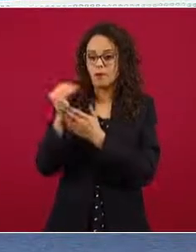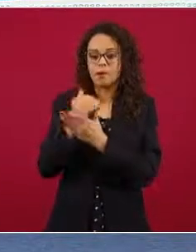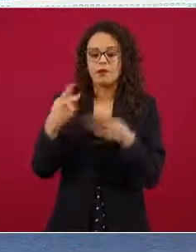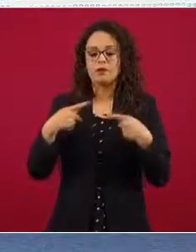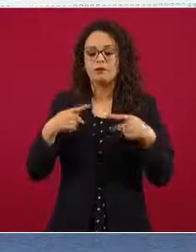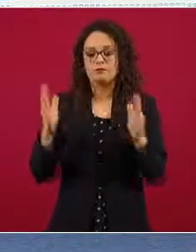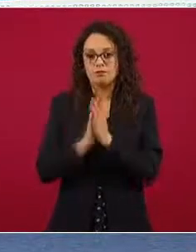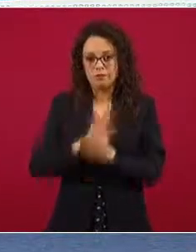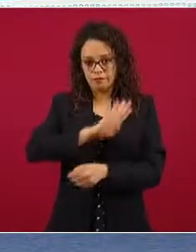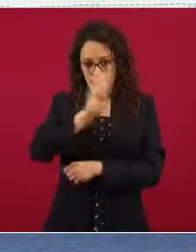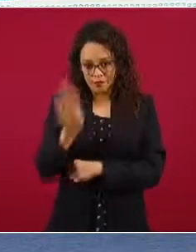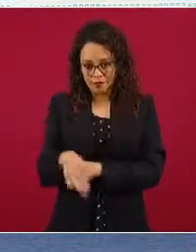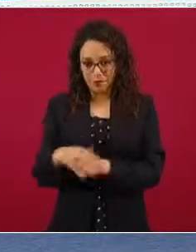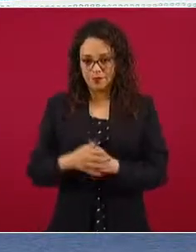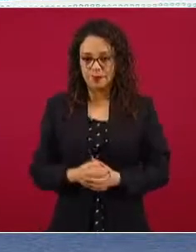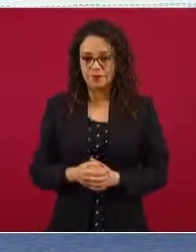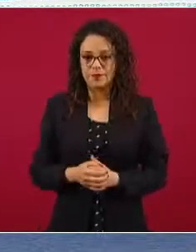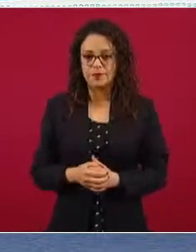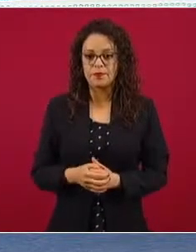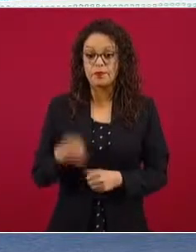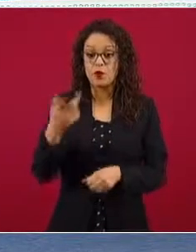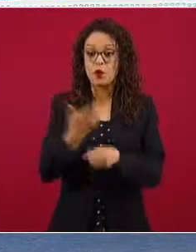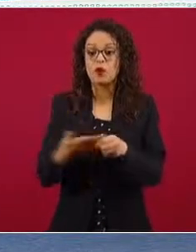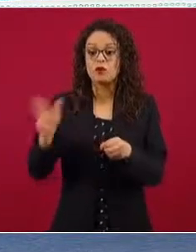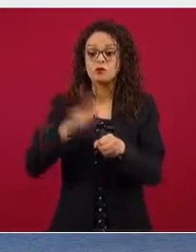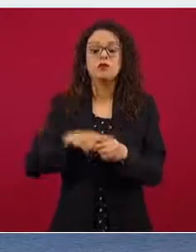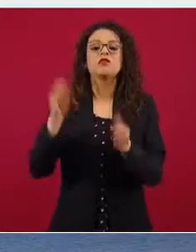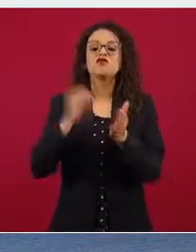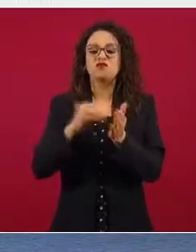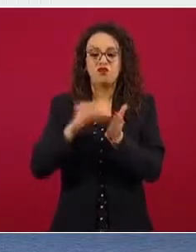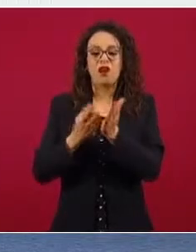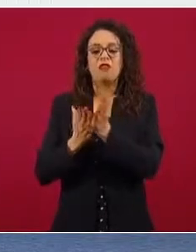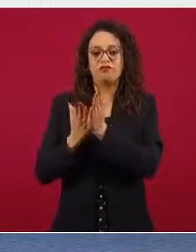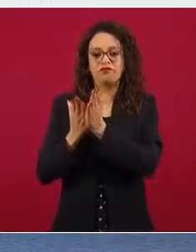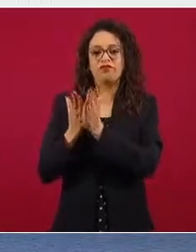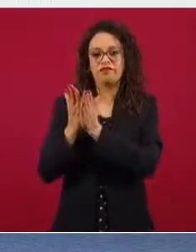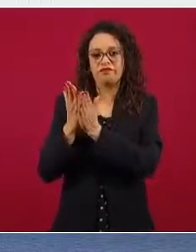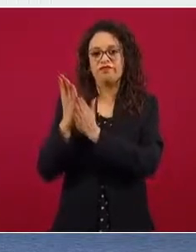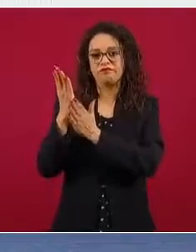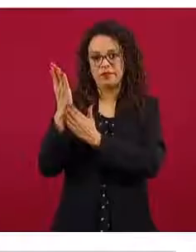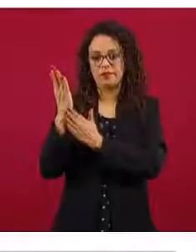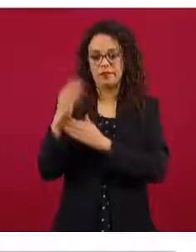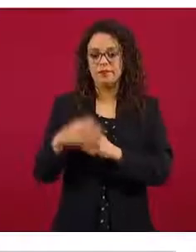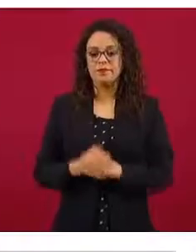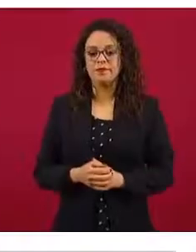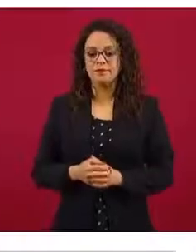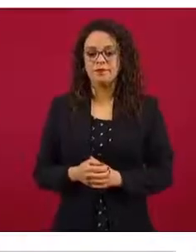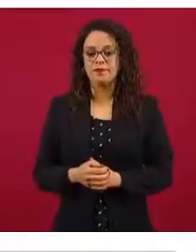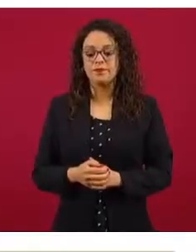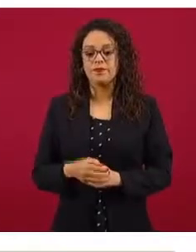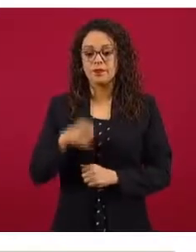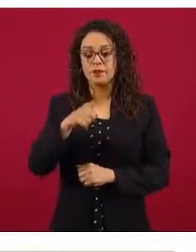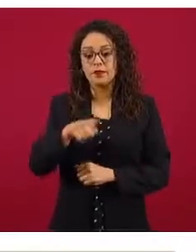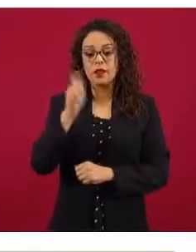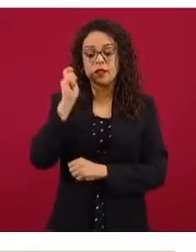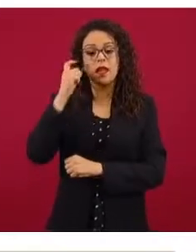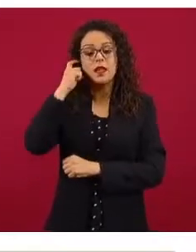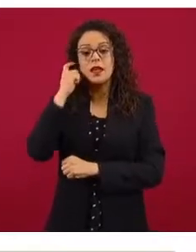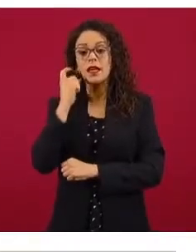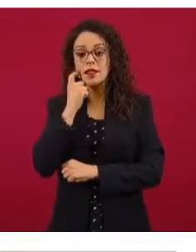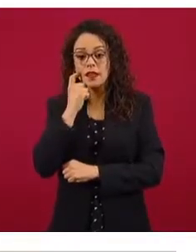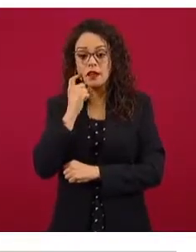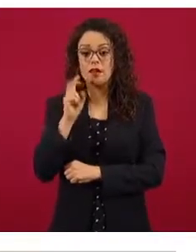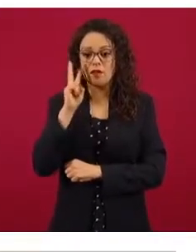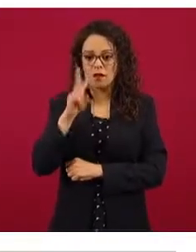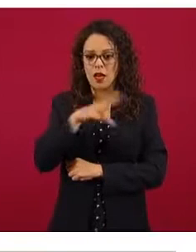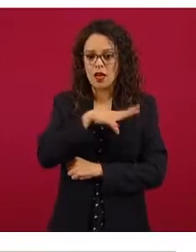La hospitalización todavía en fase de ascenso. La siguiente. El Estado de Guerrero, en general, con un patrón de reducción desde